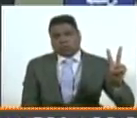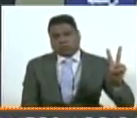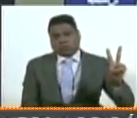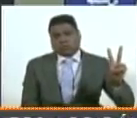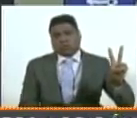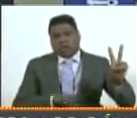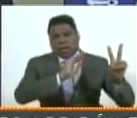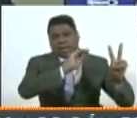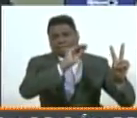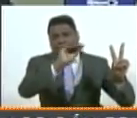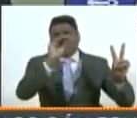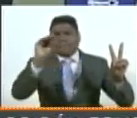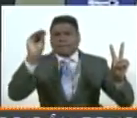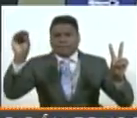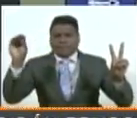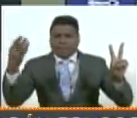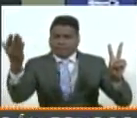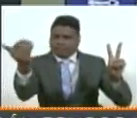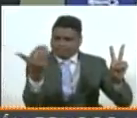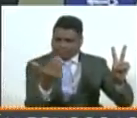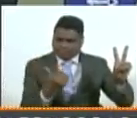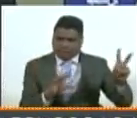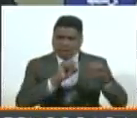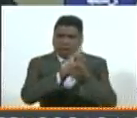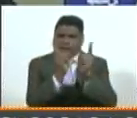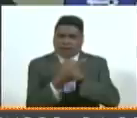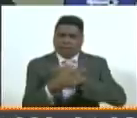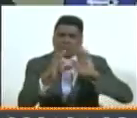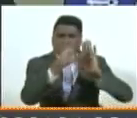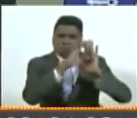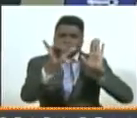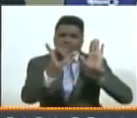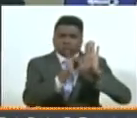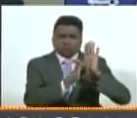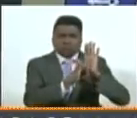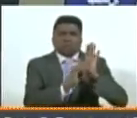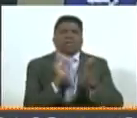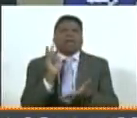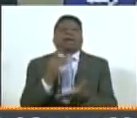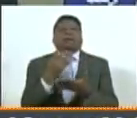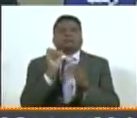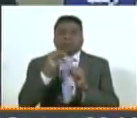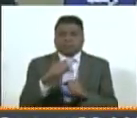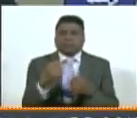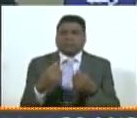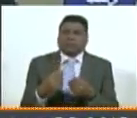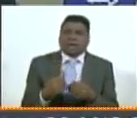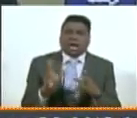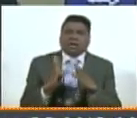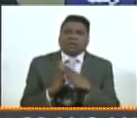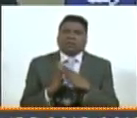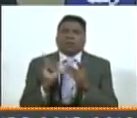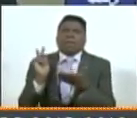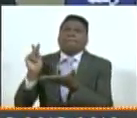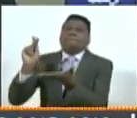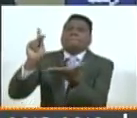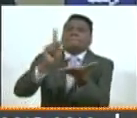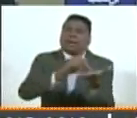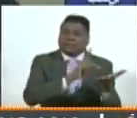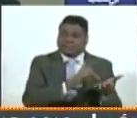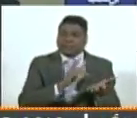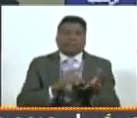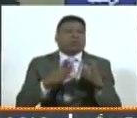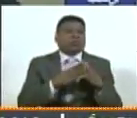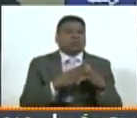asamblea nacional Constituyente garantiza la participación de todos los sectores de la